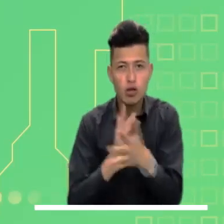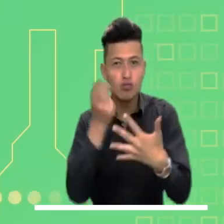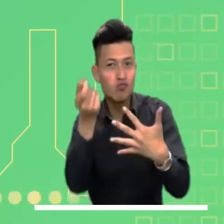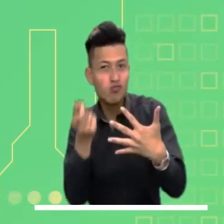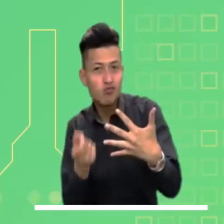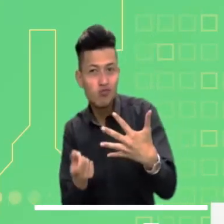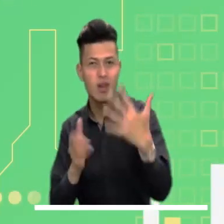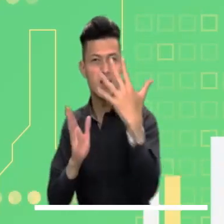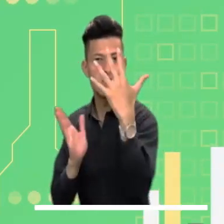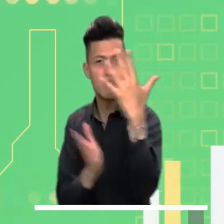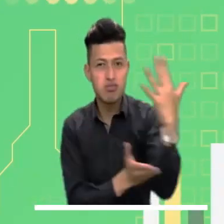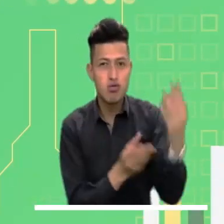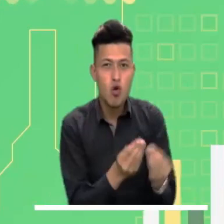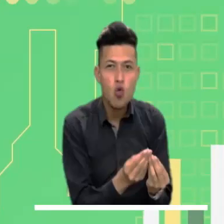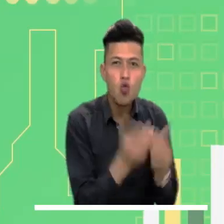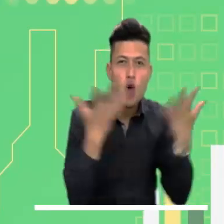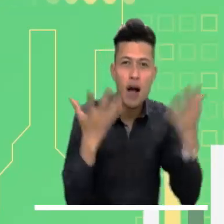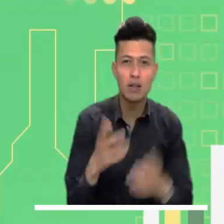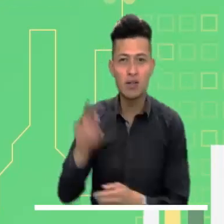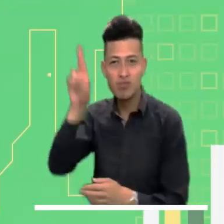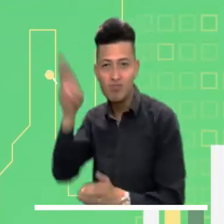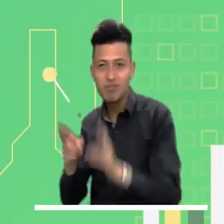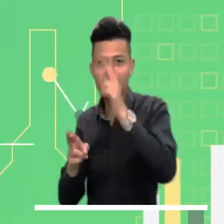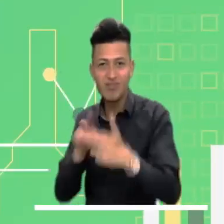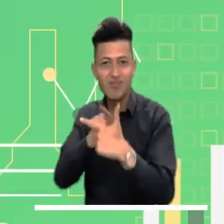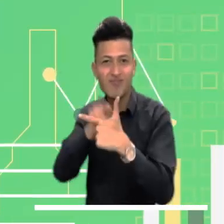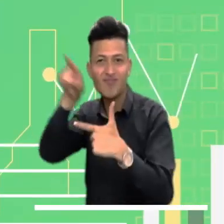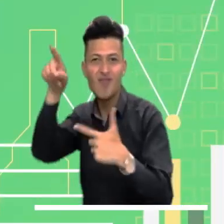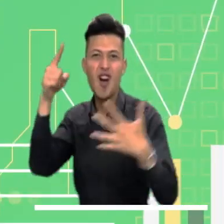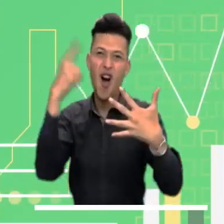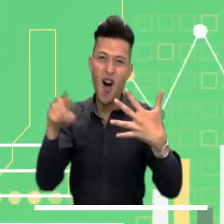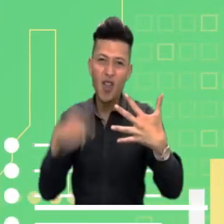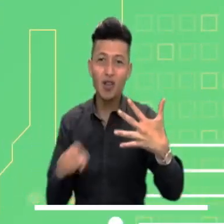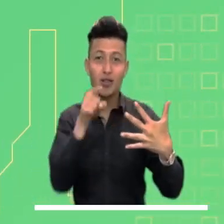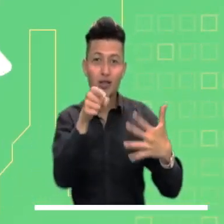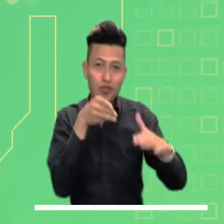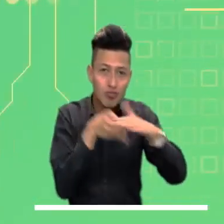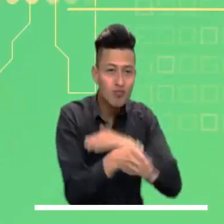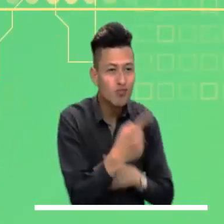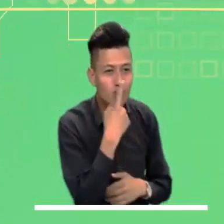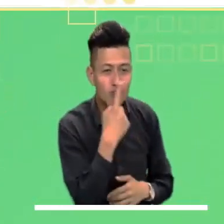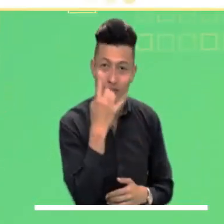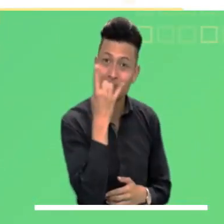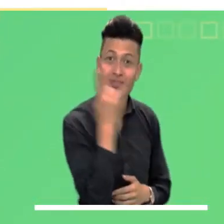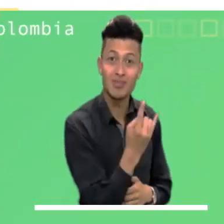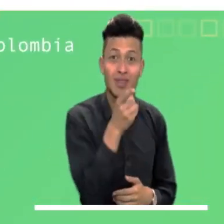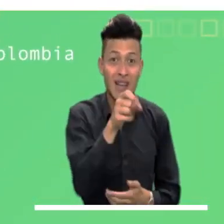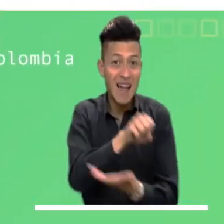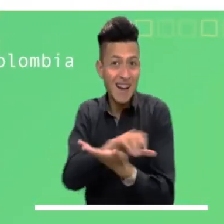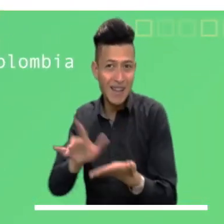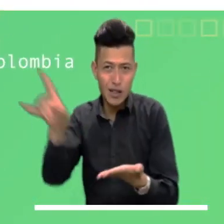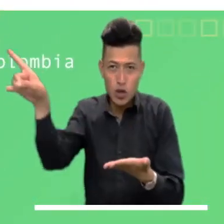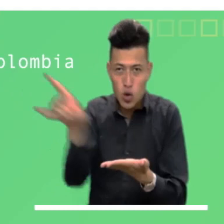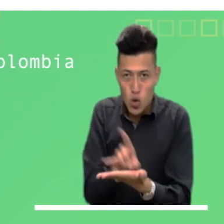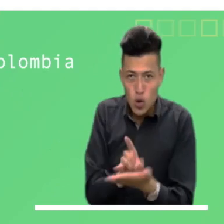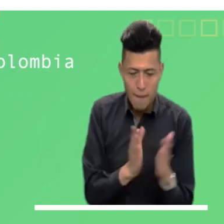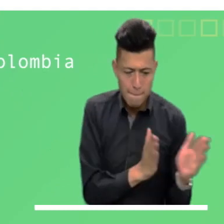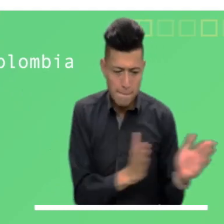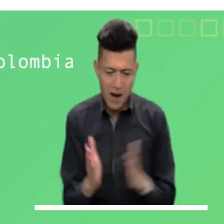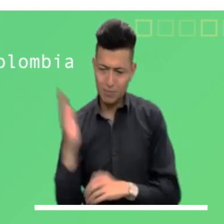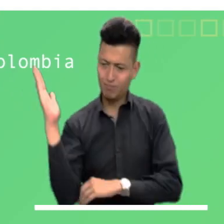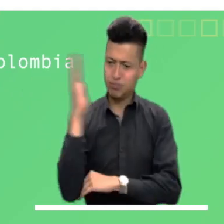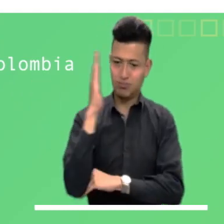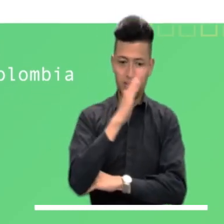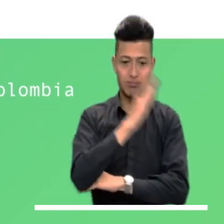conozca las principales alertas tempranas. Información detallada a nivel municipal, cifras de deforestación, estadísticas de